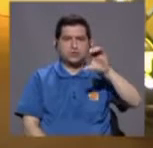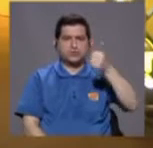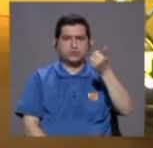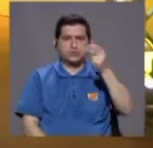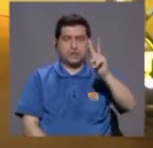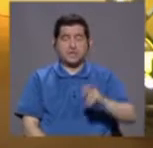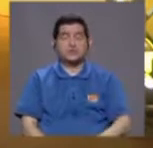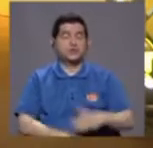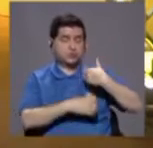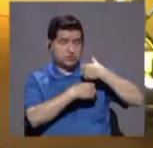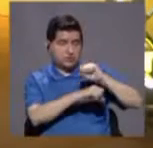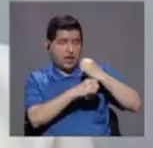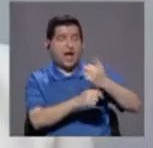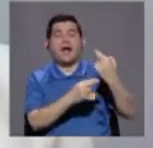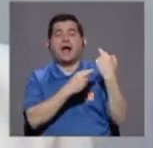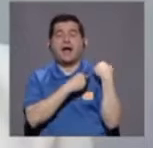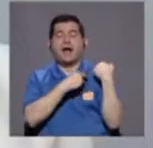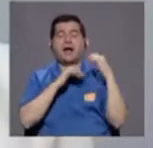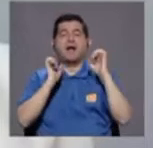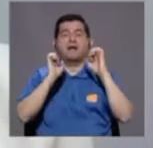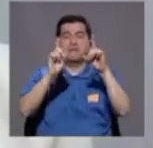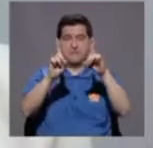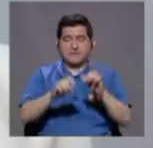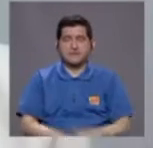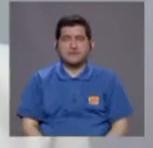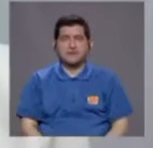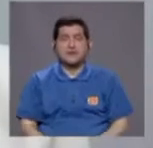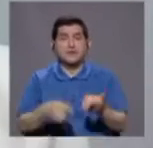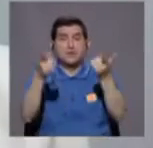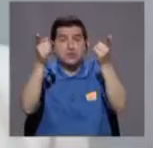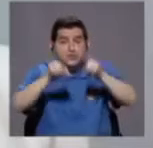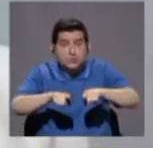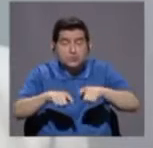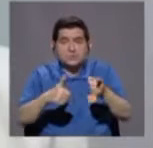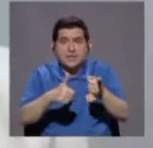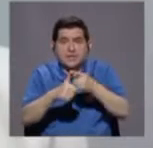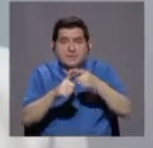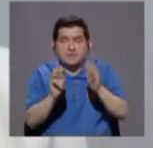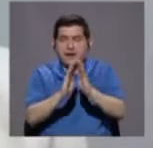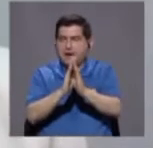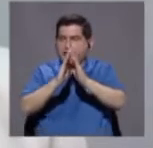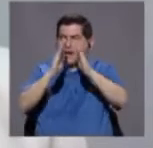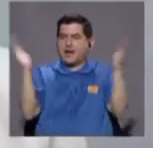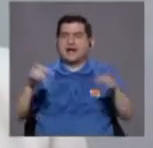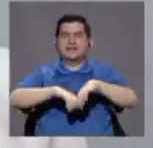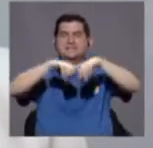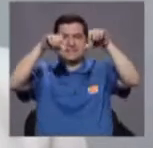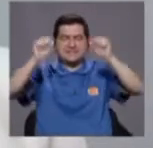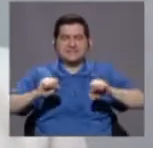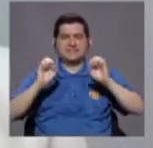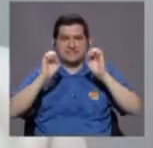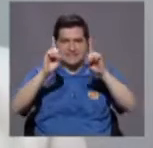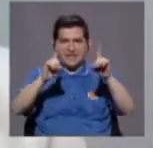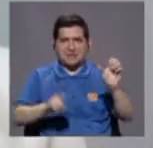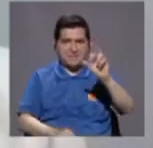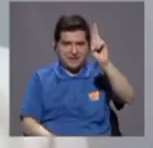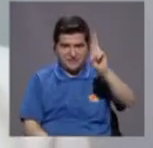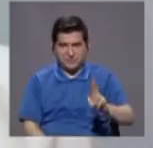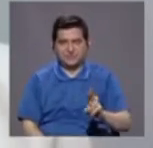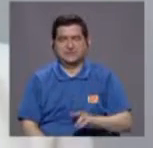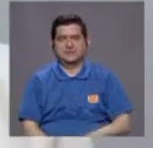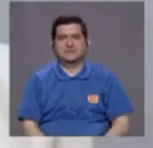de la educación, se da lo que podríamos llamar la primera expansión del sistema educativo